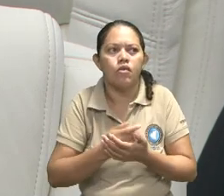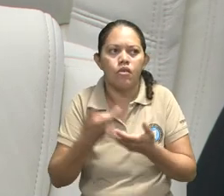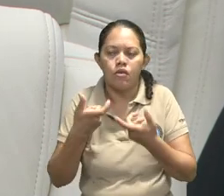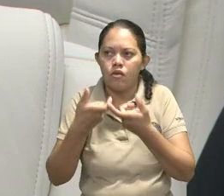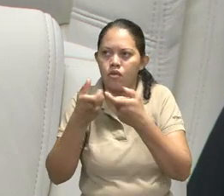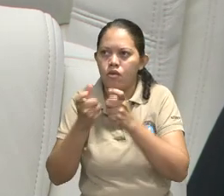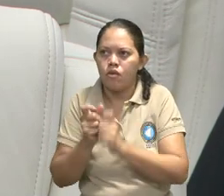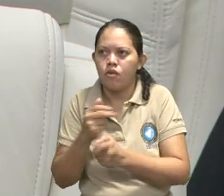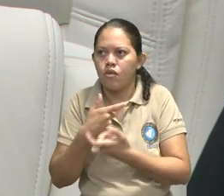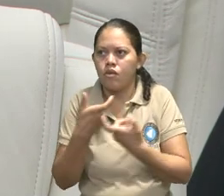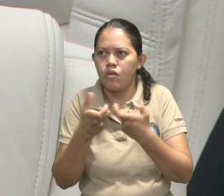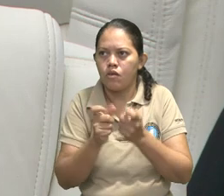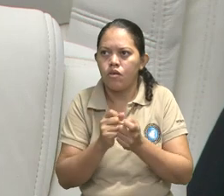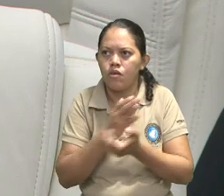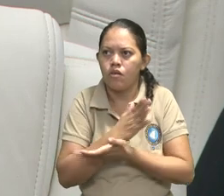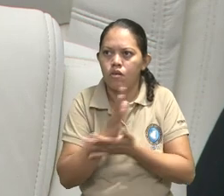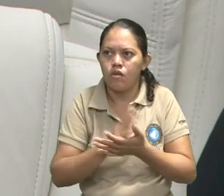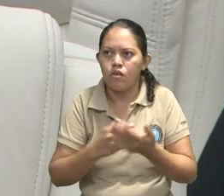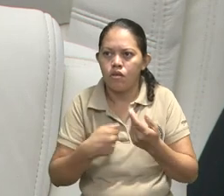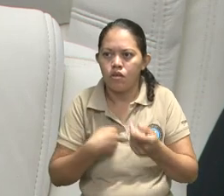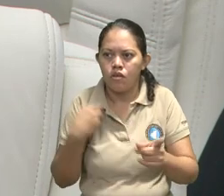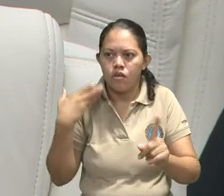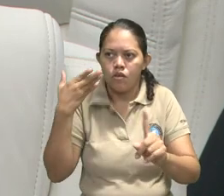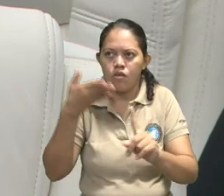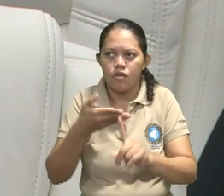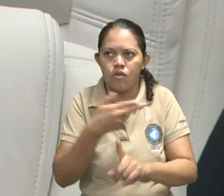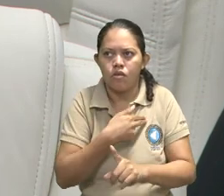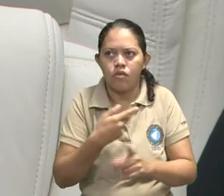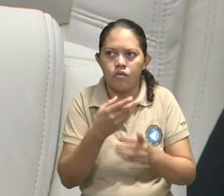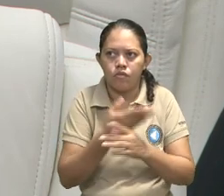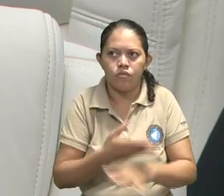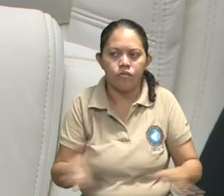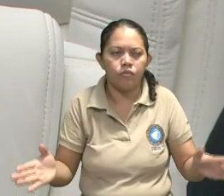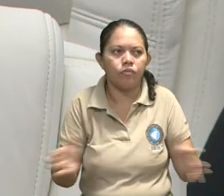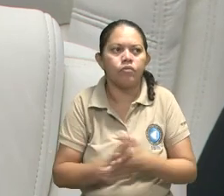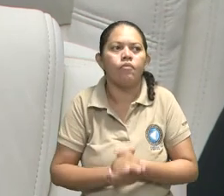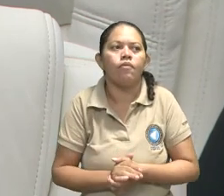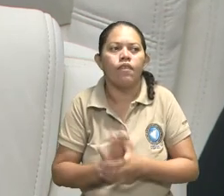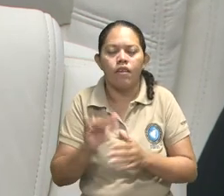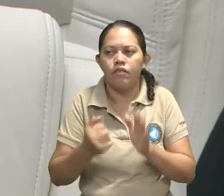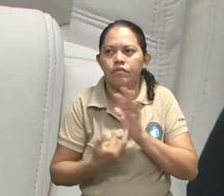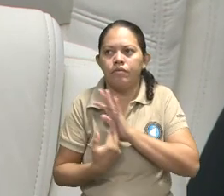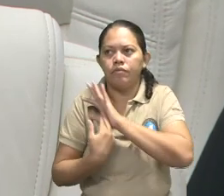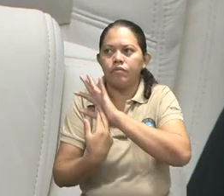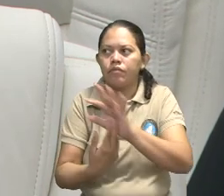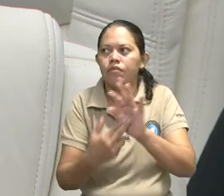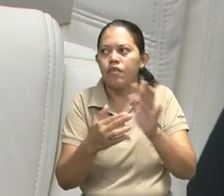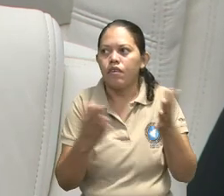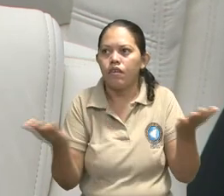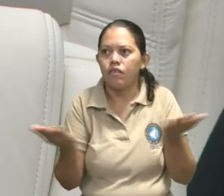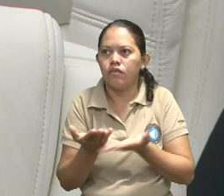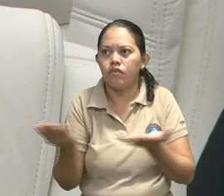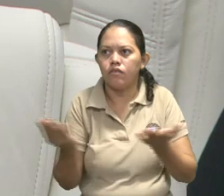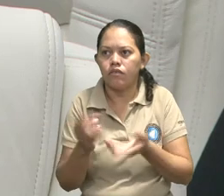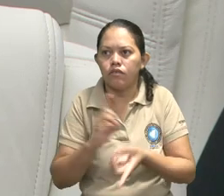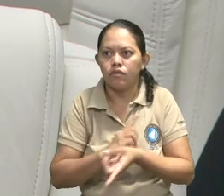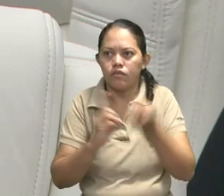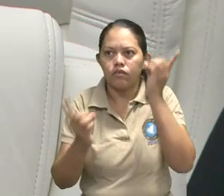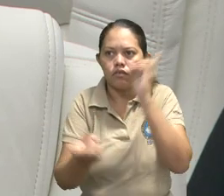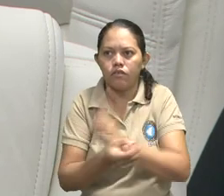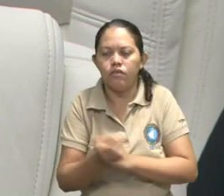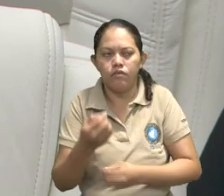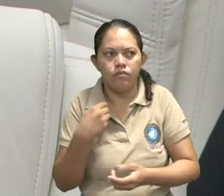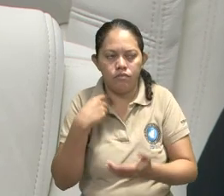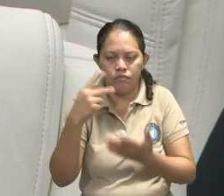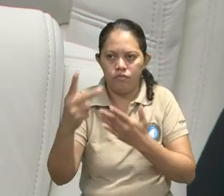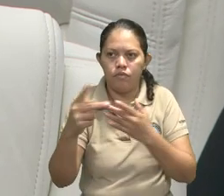estructura organizativa, las funciones y atribuciones respondían a ese escenario, configurándose como una